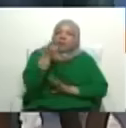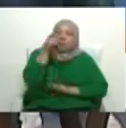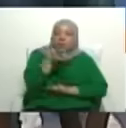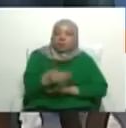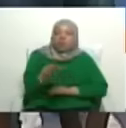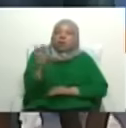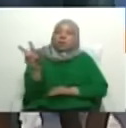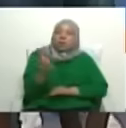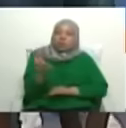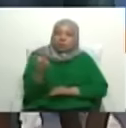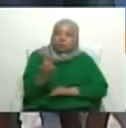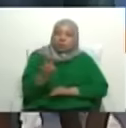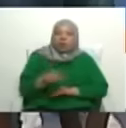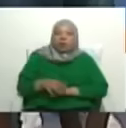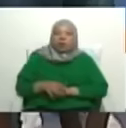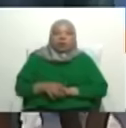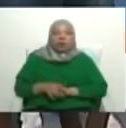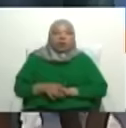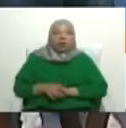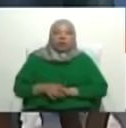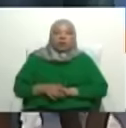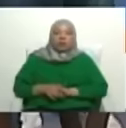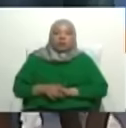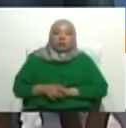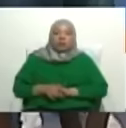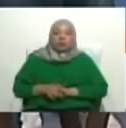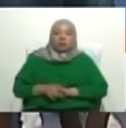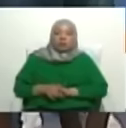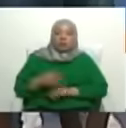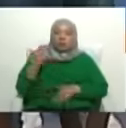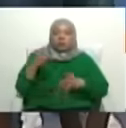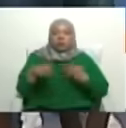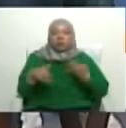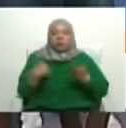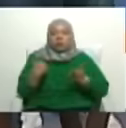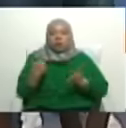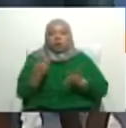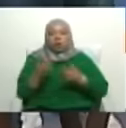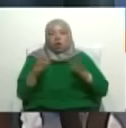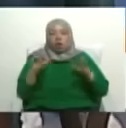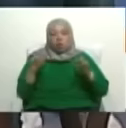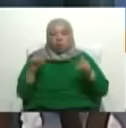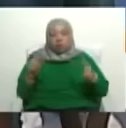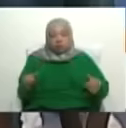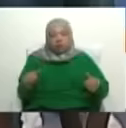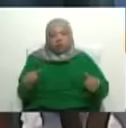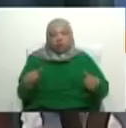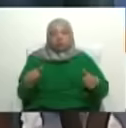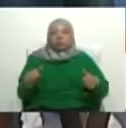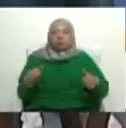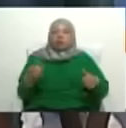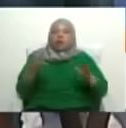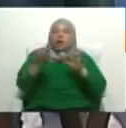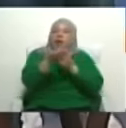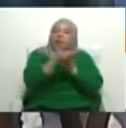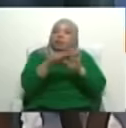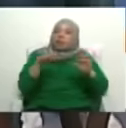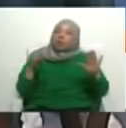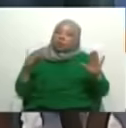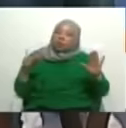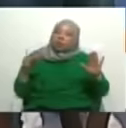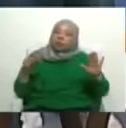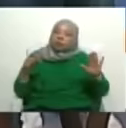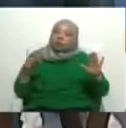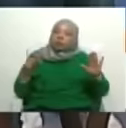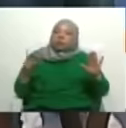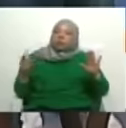Venezuela y lo lanzaba y caía el piso abierto, ese artículo que señala